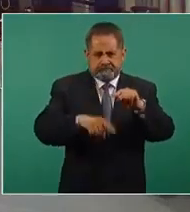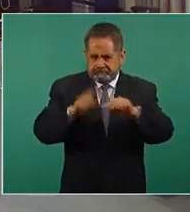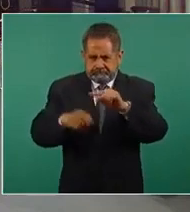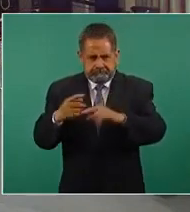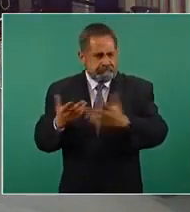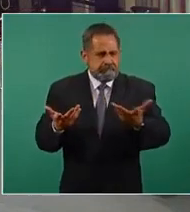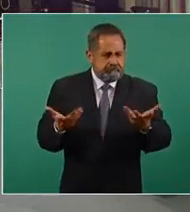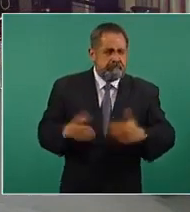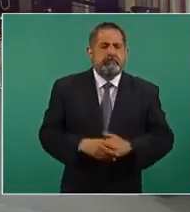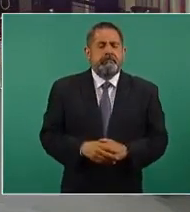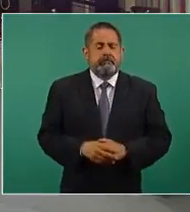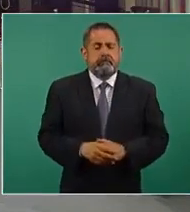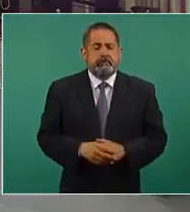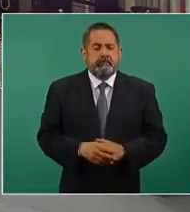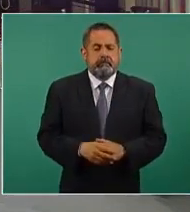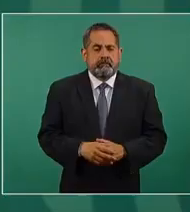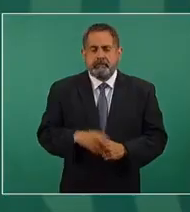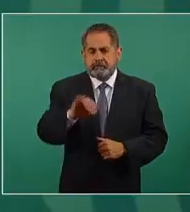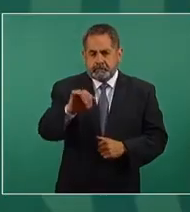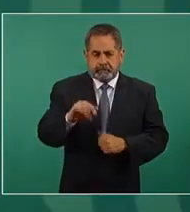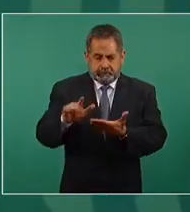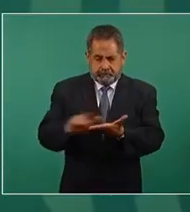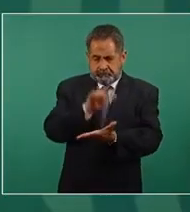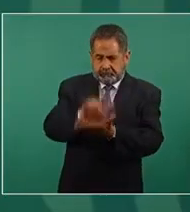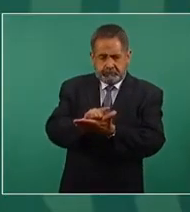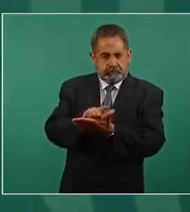Sí, con la llamada reforma